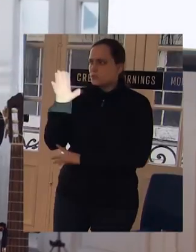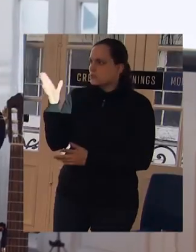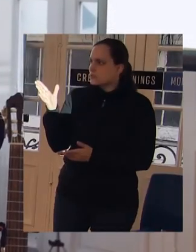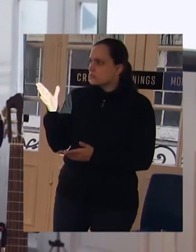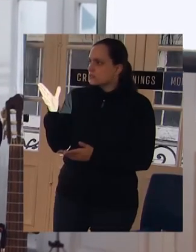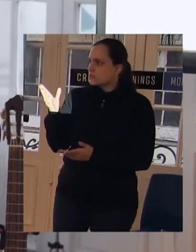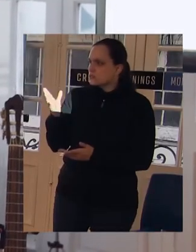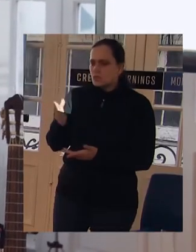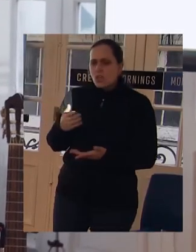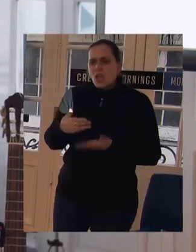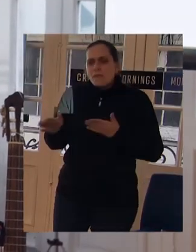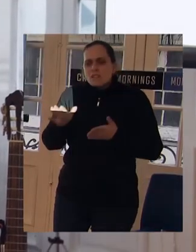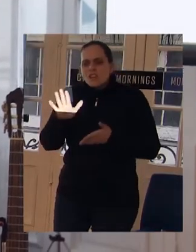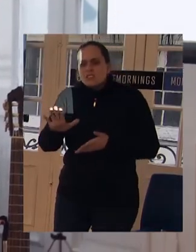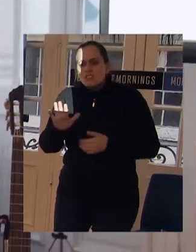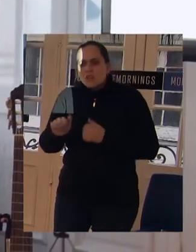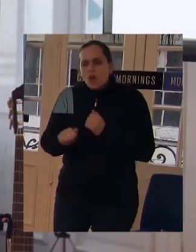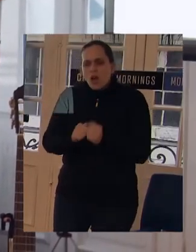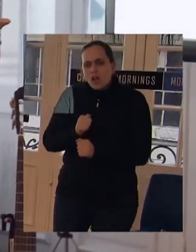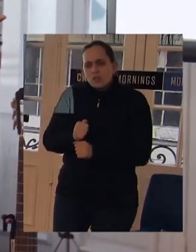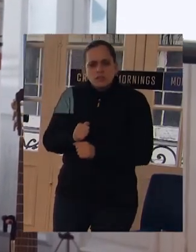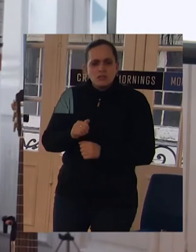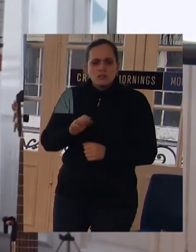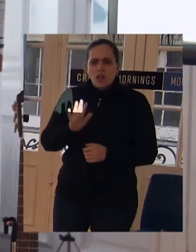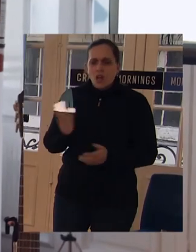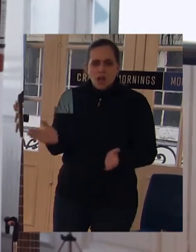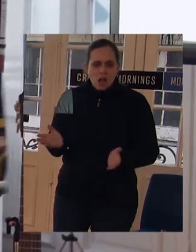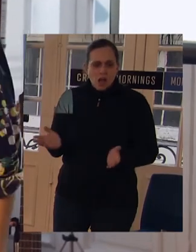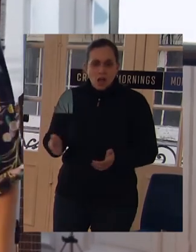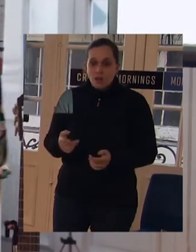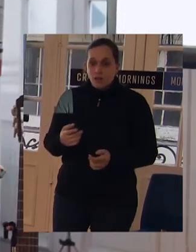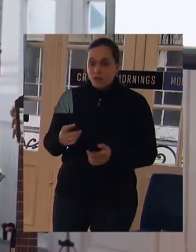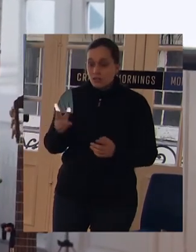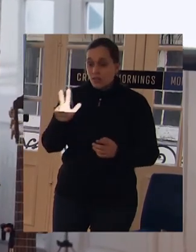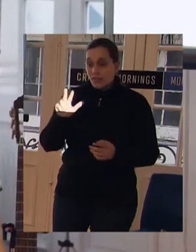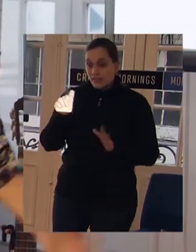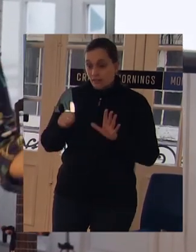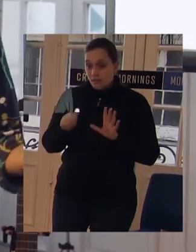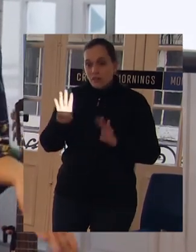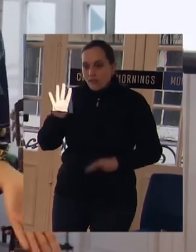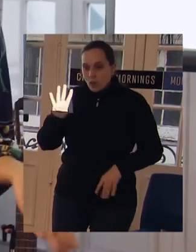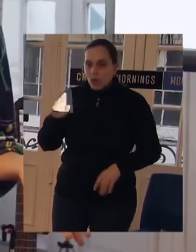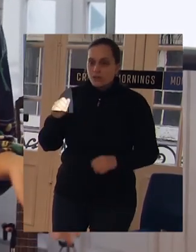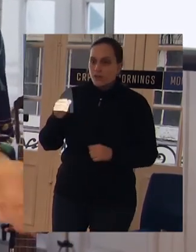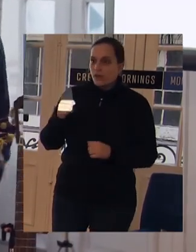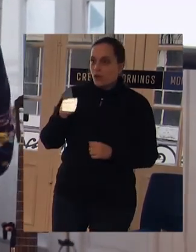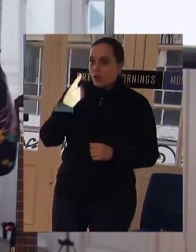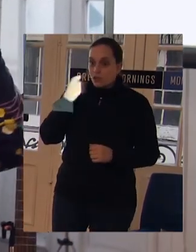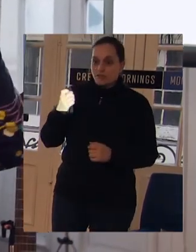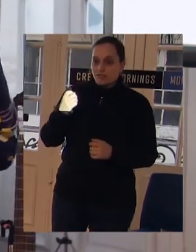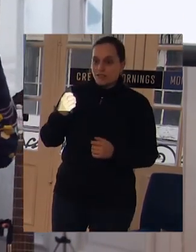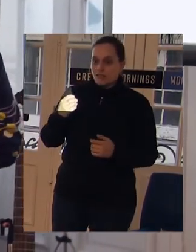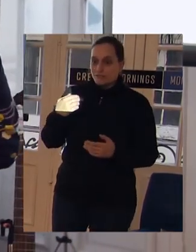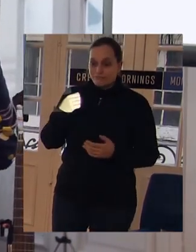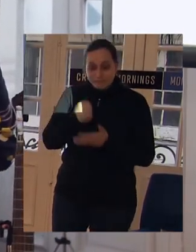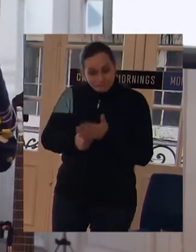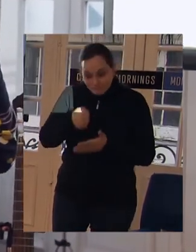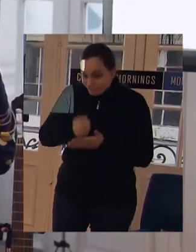Tenés 34. ¿Qué hiciste? Un montón de cosas, dice.